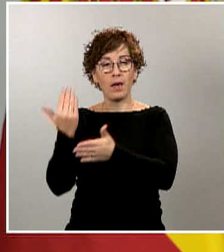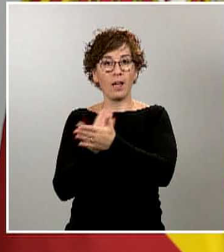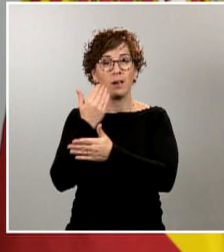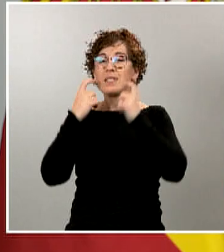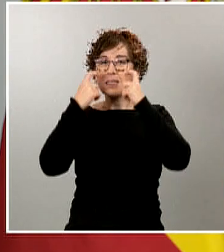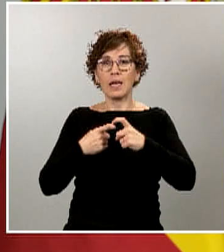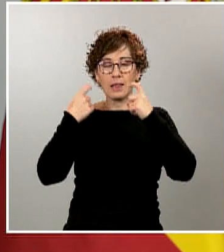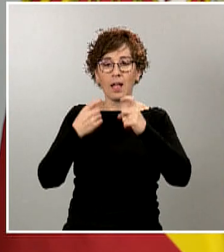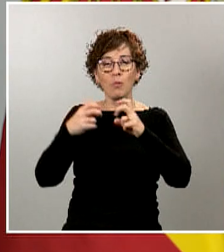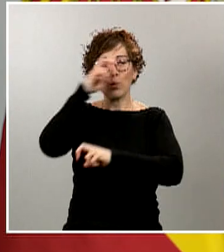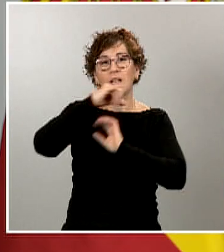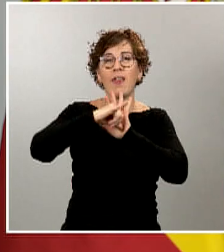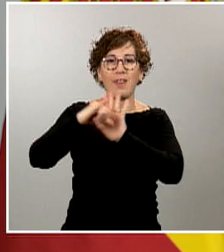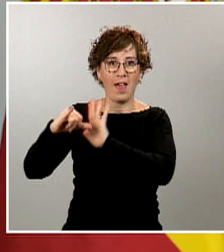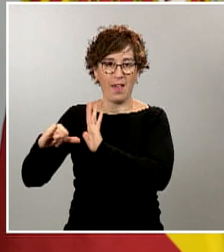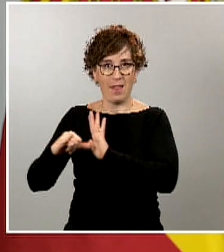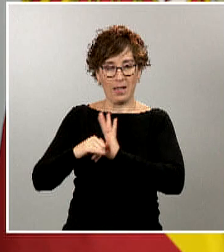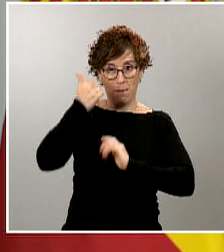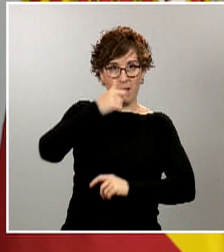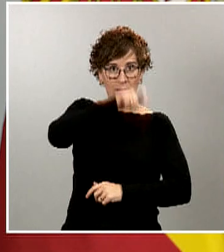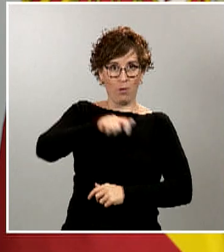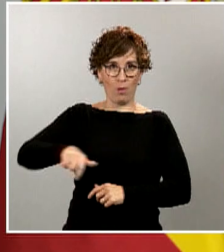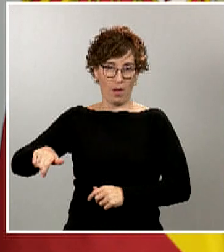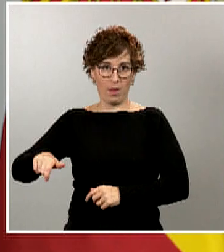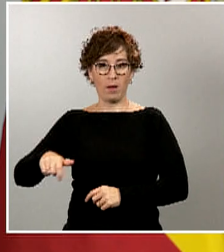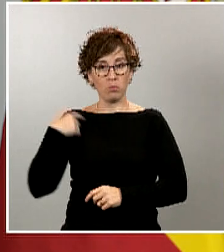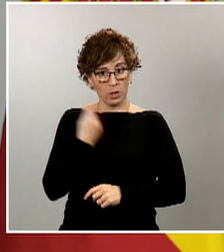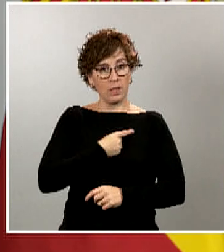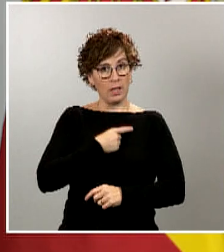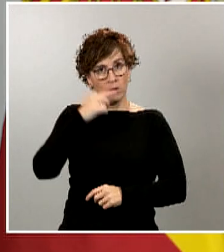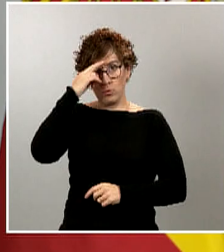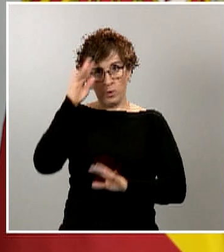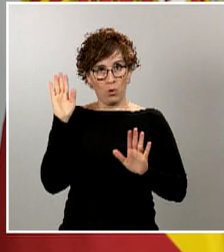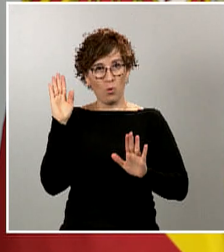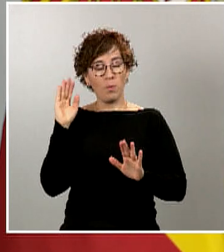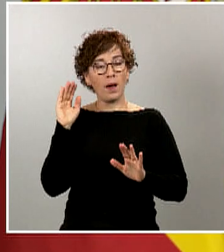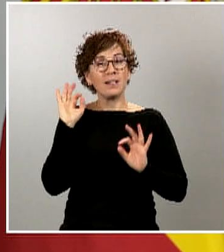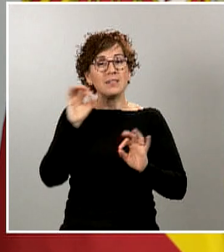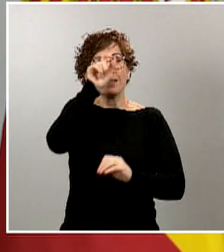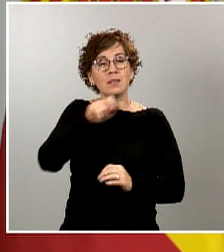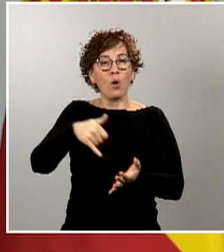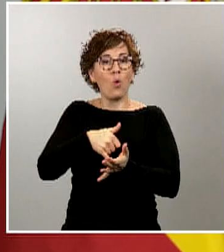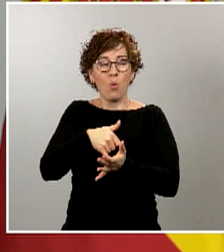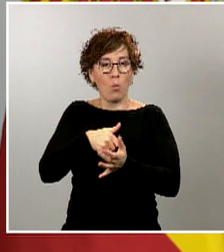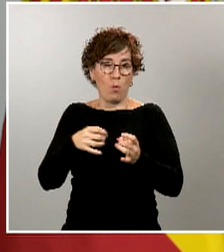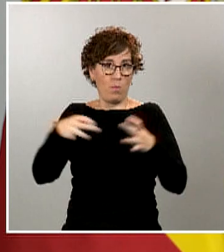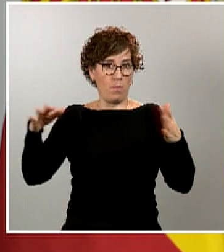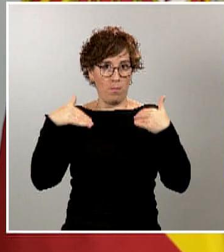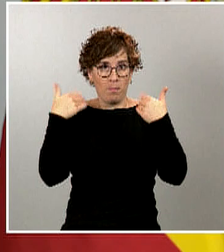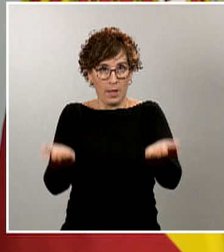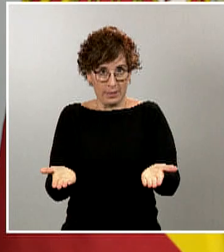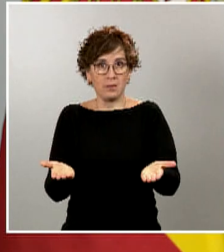cercanos a los ciudadanos. Lo decía antes, nos preocupan aquellos que son más vulnerables, por eso estamos haciendo también un esfuerzo